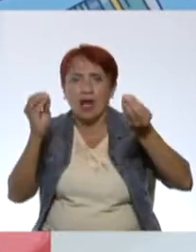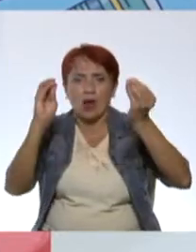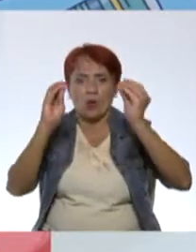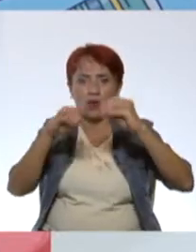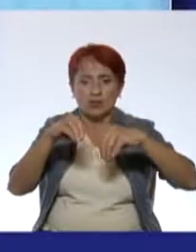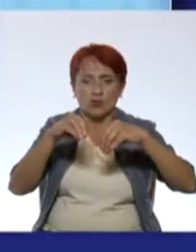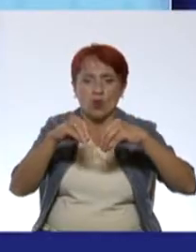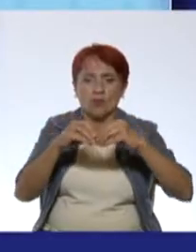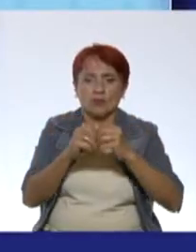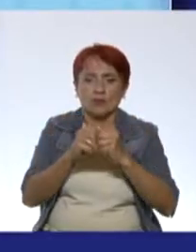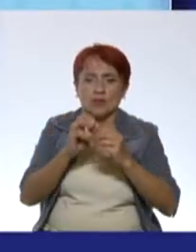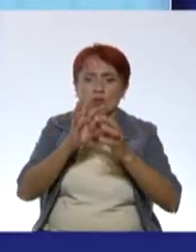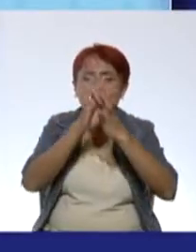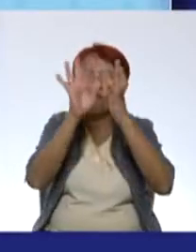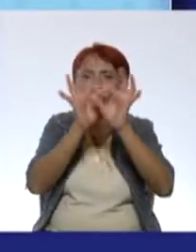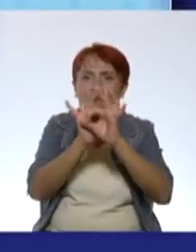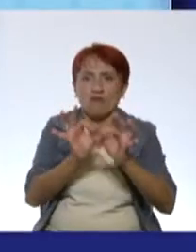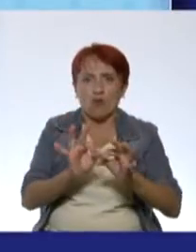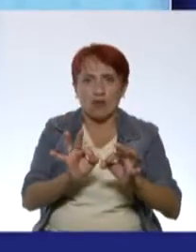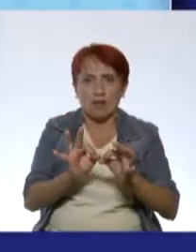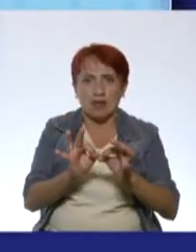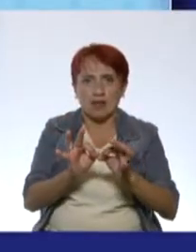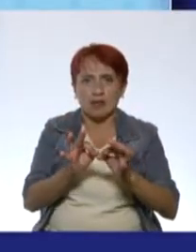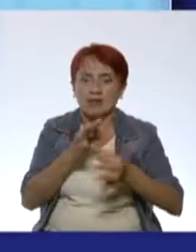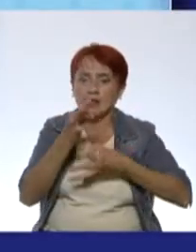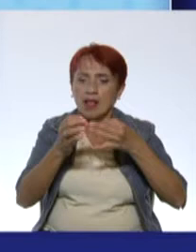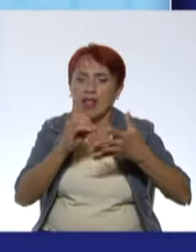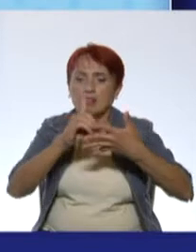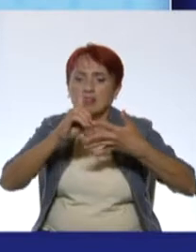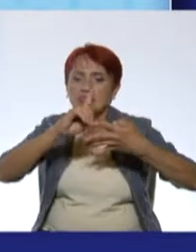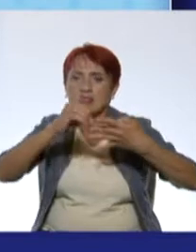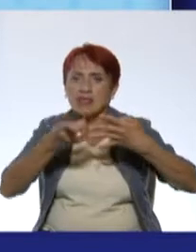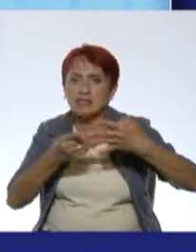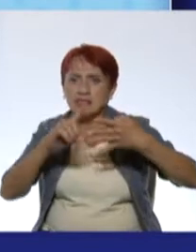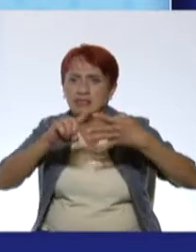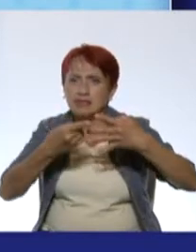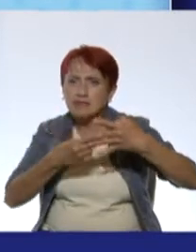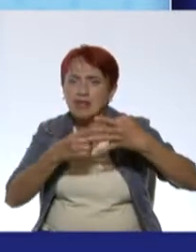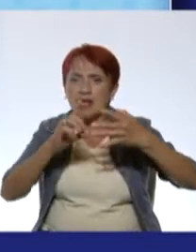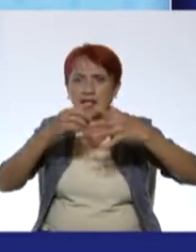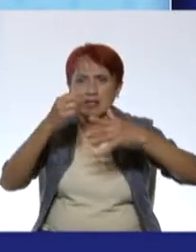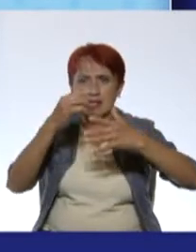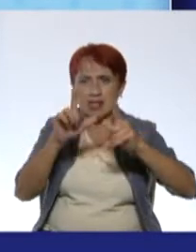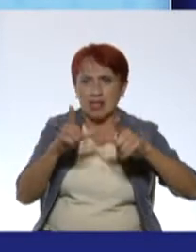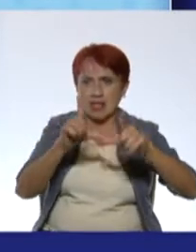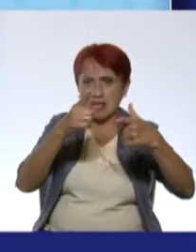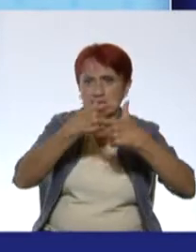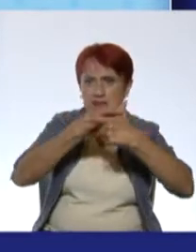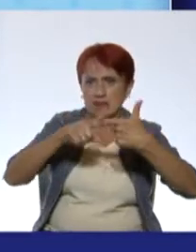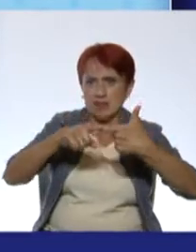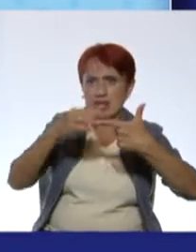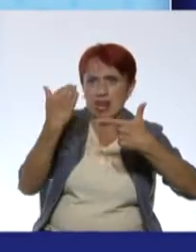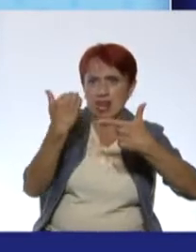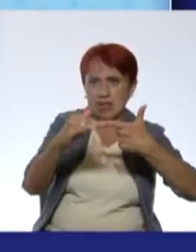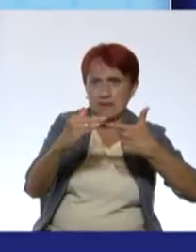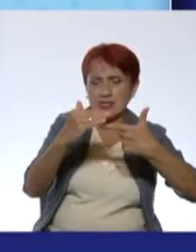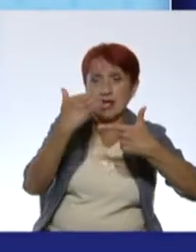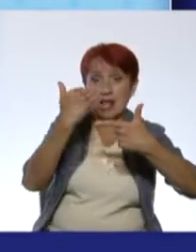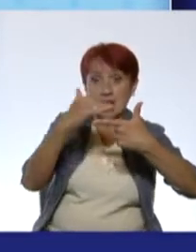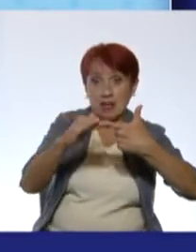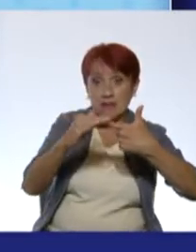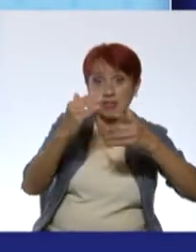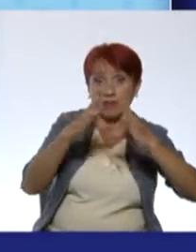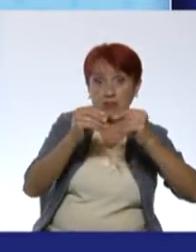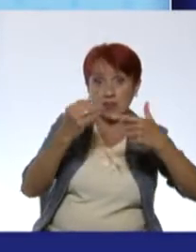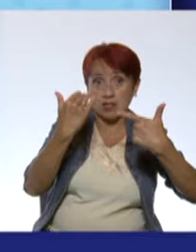expresiones de acuerdo a su forma. Dicen expresiones decimales se dividen en limitadas e ilimitadas.